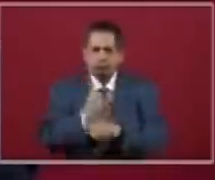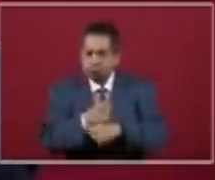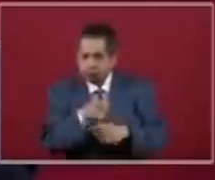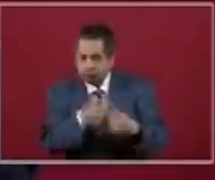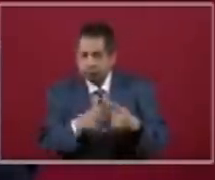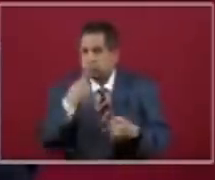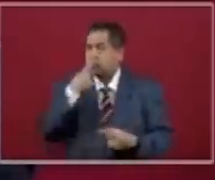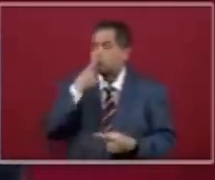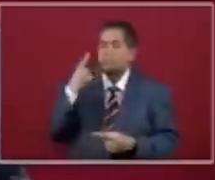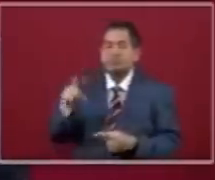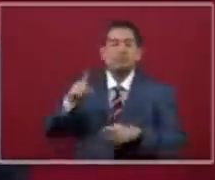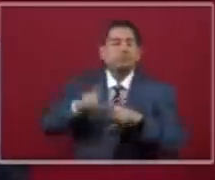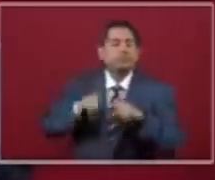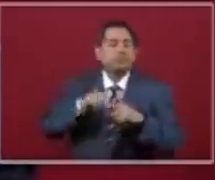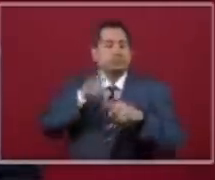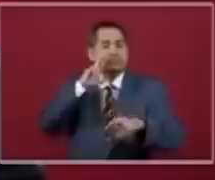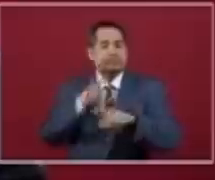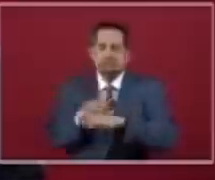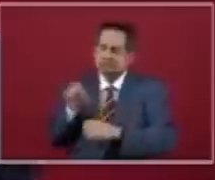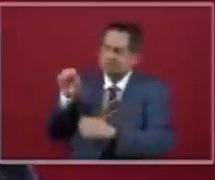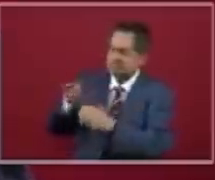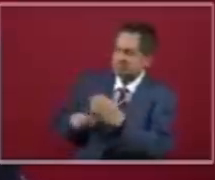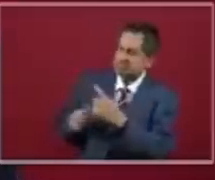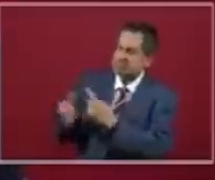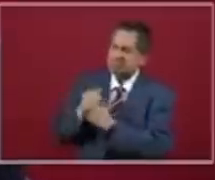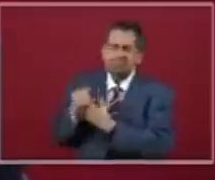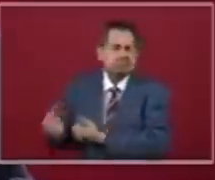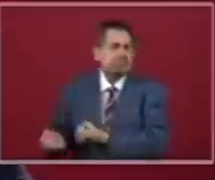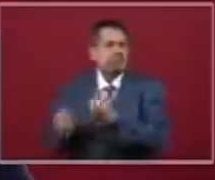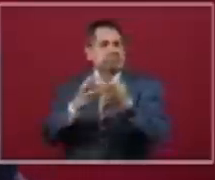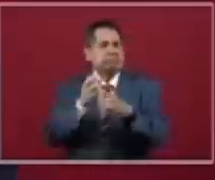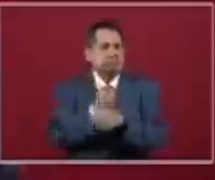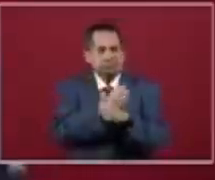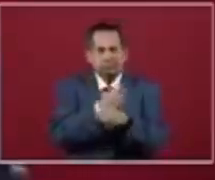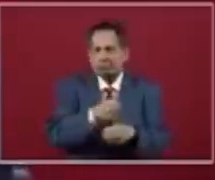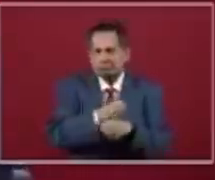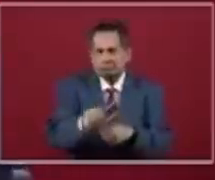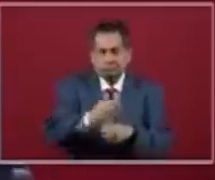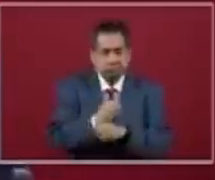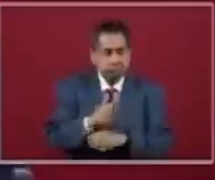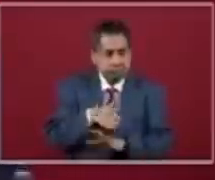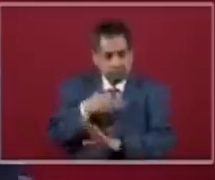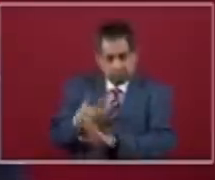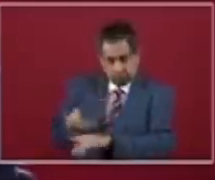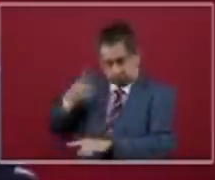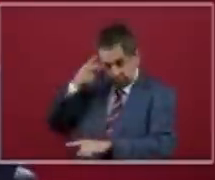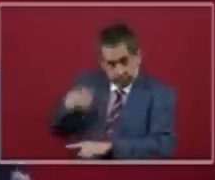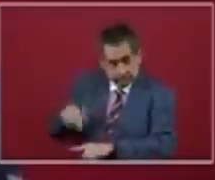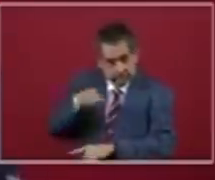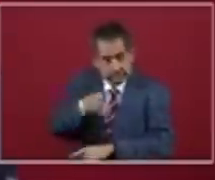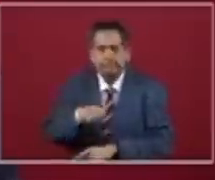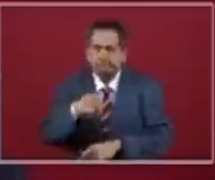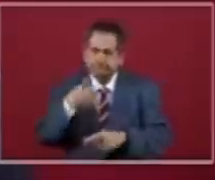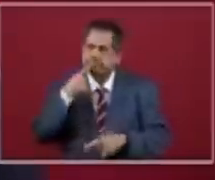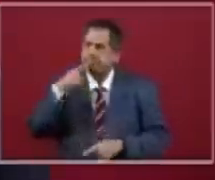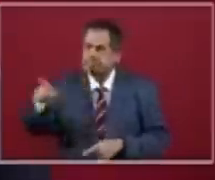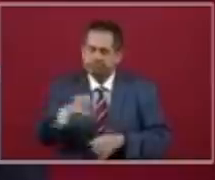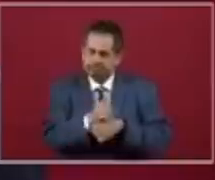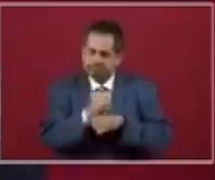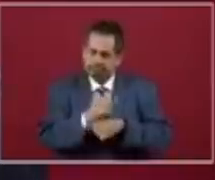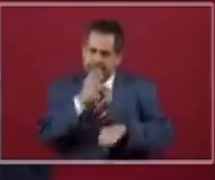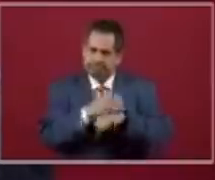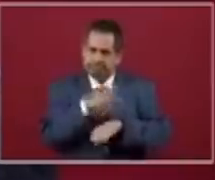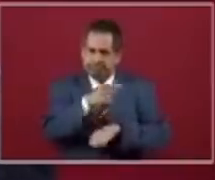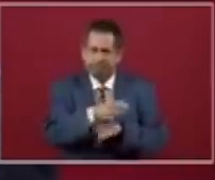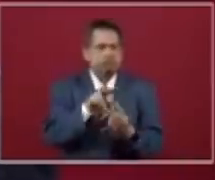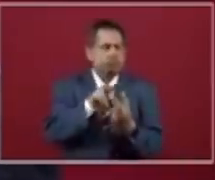contra los responsables por trata de personas y otros delitos en contra de ciudadanas y ciudadanos mexicanos. Es lo que vamos a hacer. La sanción